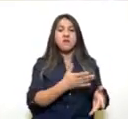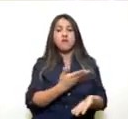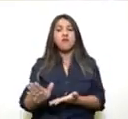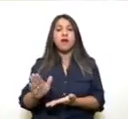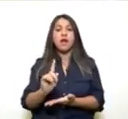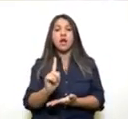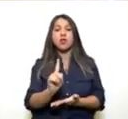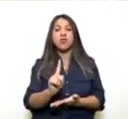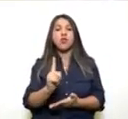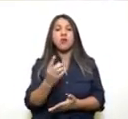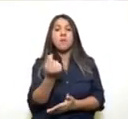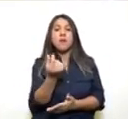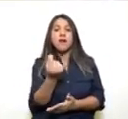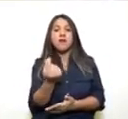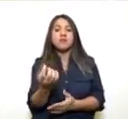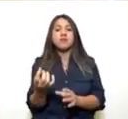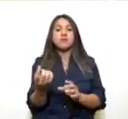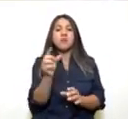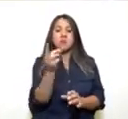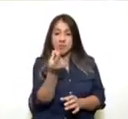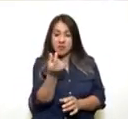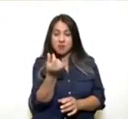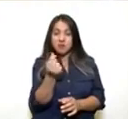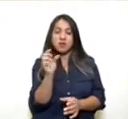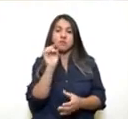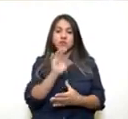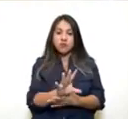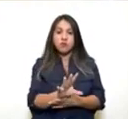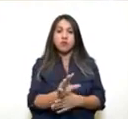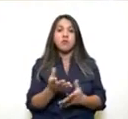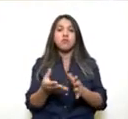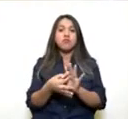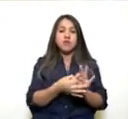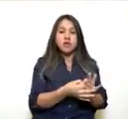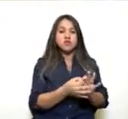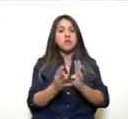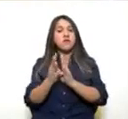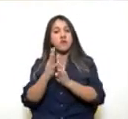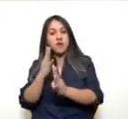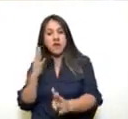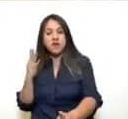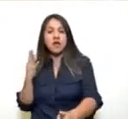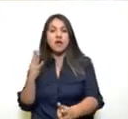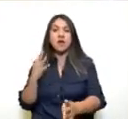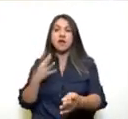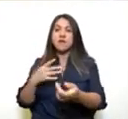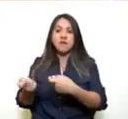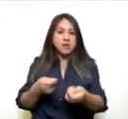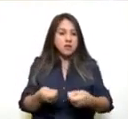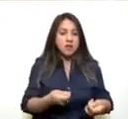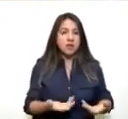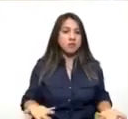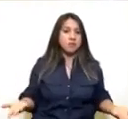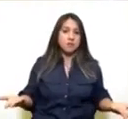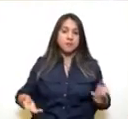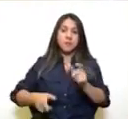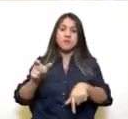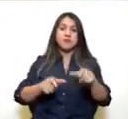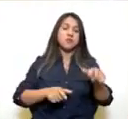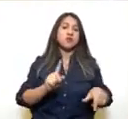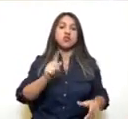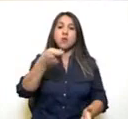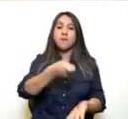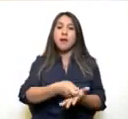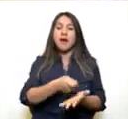por eso la gente se está poniendo en la cola de la feria o sea gente que no está